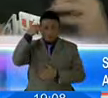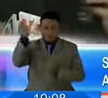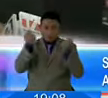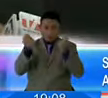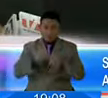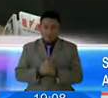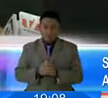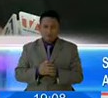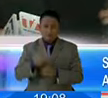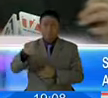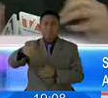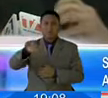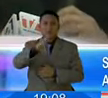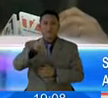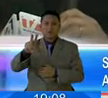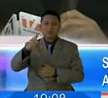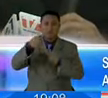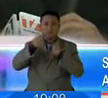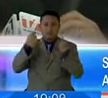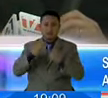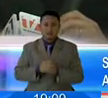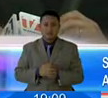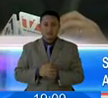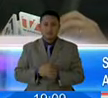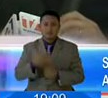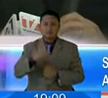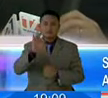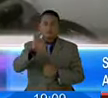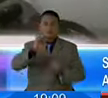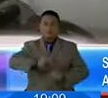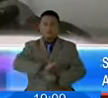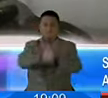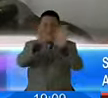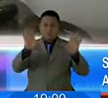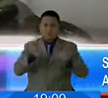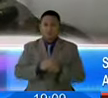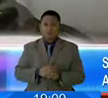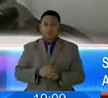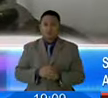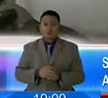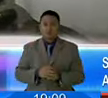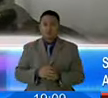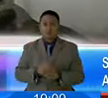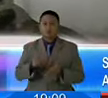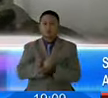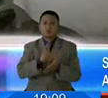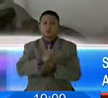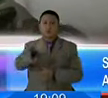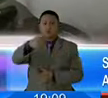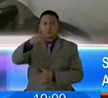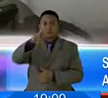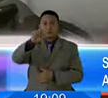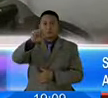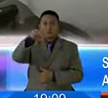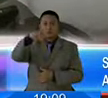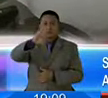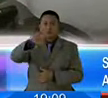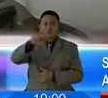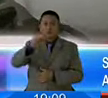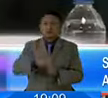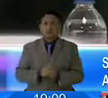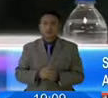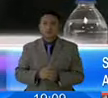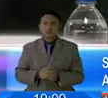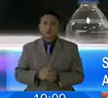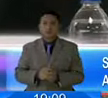desarrolle el miércoles 22 de marzo a las 9 de la mañana en la Escuela Granja, ubicada en el intercambiador de la